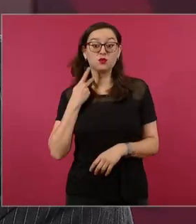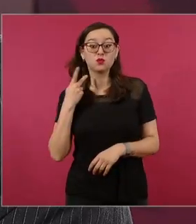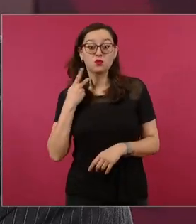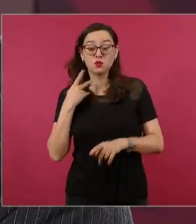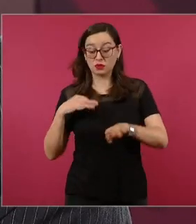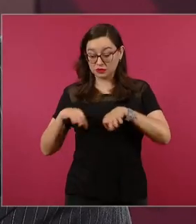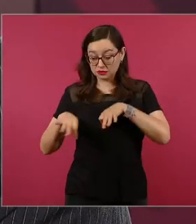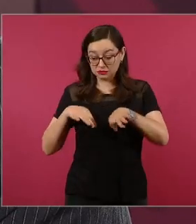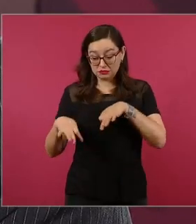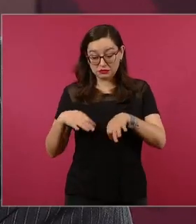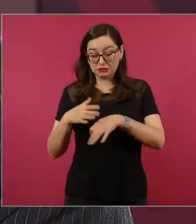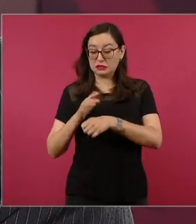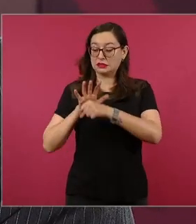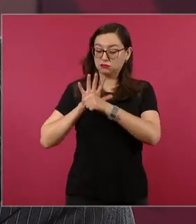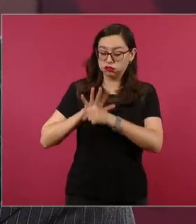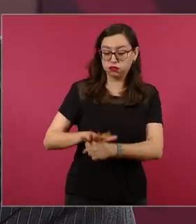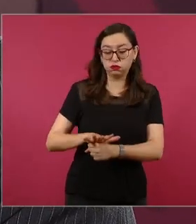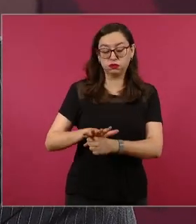noble oficio.